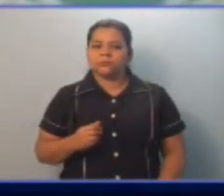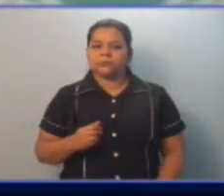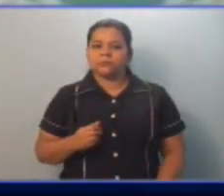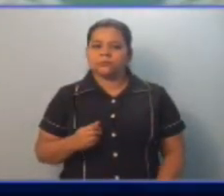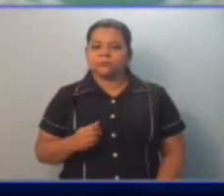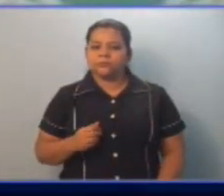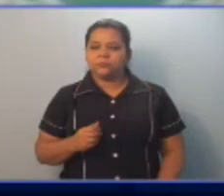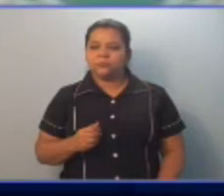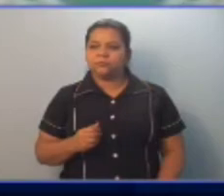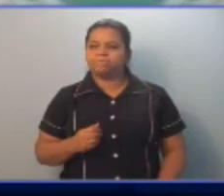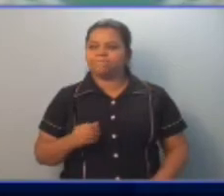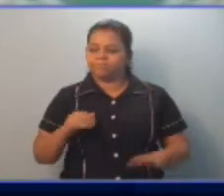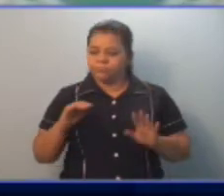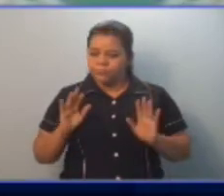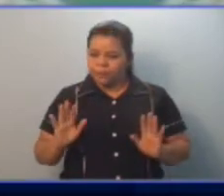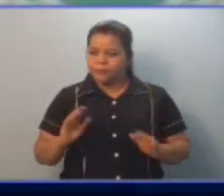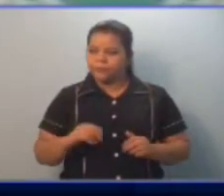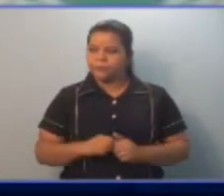Bueno,